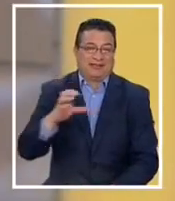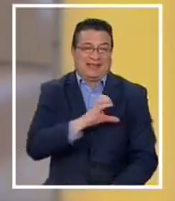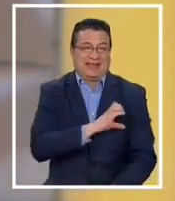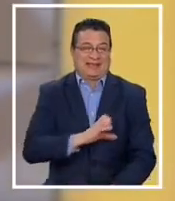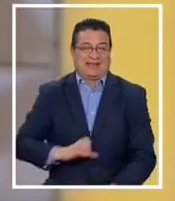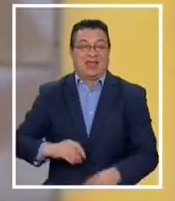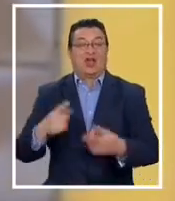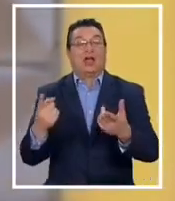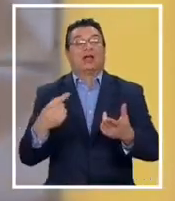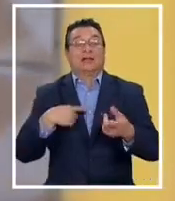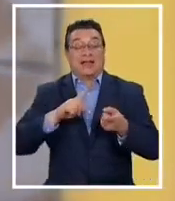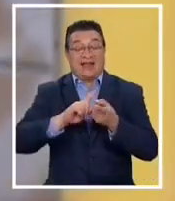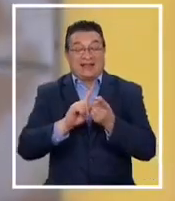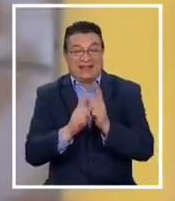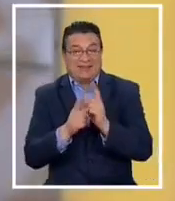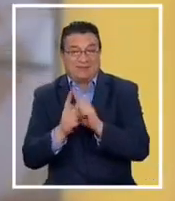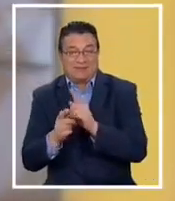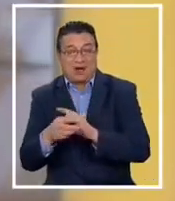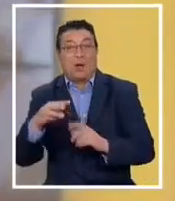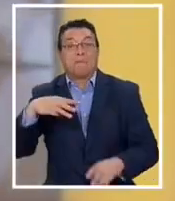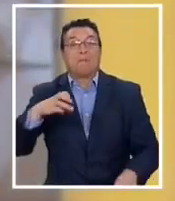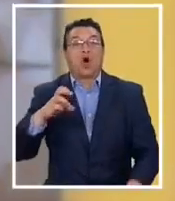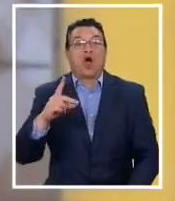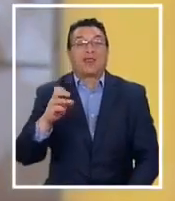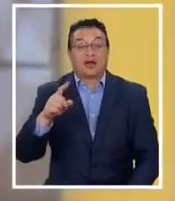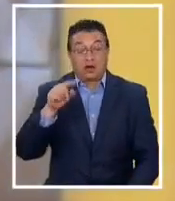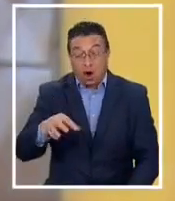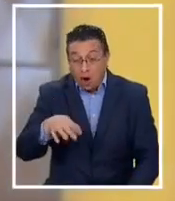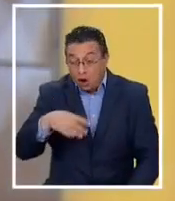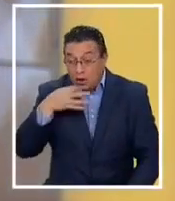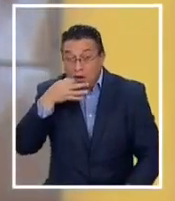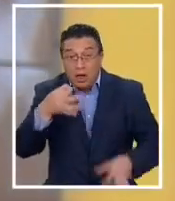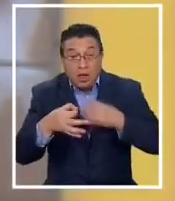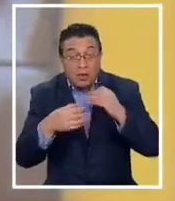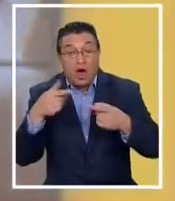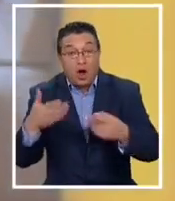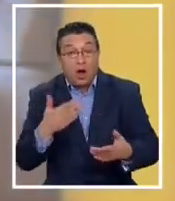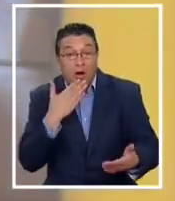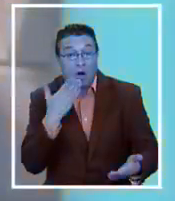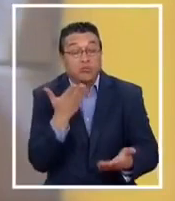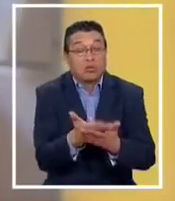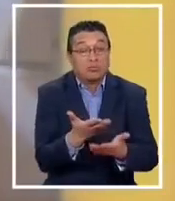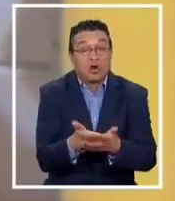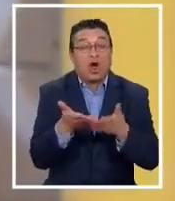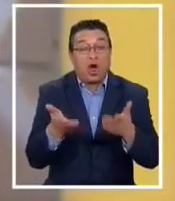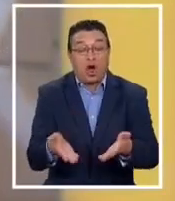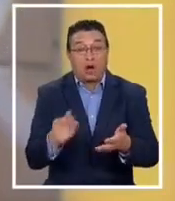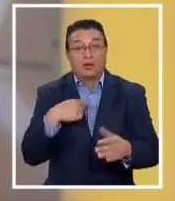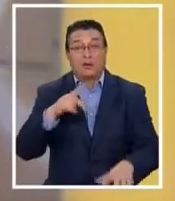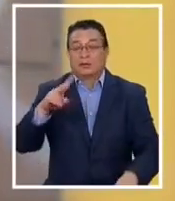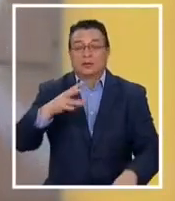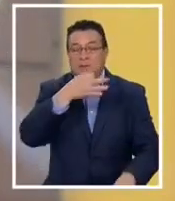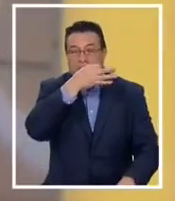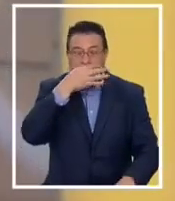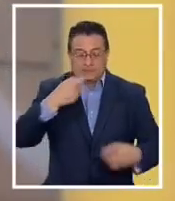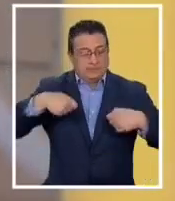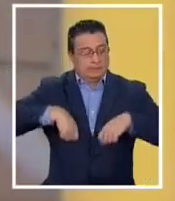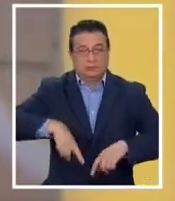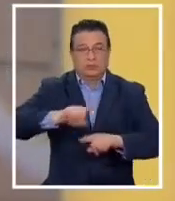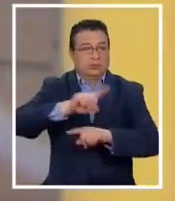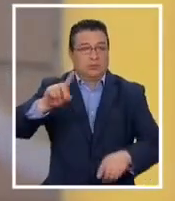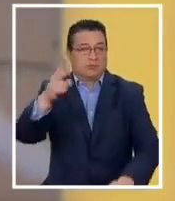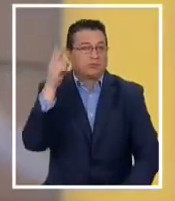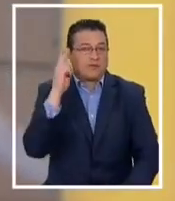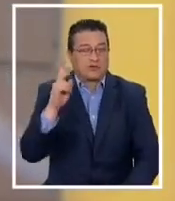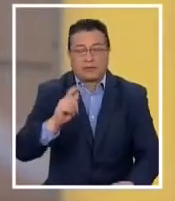una reforma al modelo no se plantea lo que hoy día se está planteando que está pasando a hacer entidades sin fines de lucro efectivamente